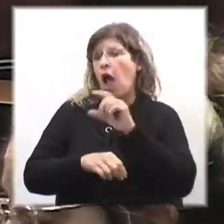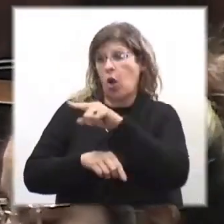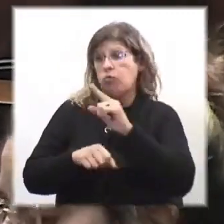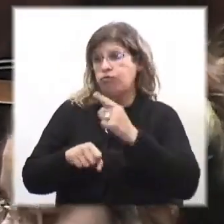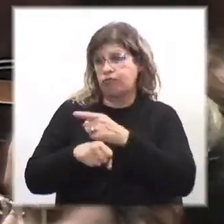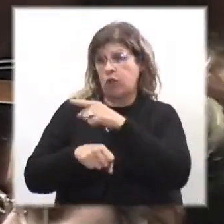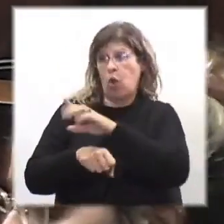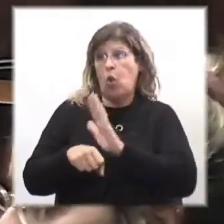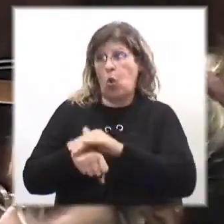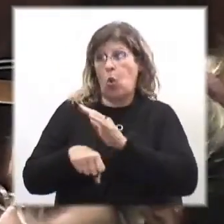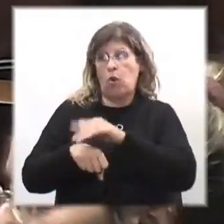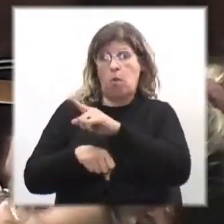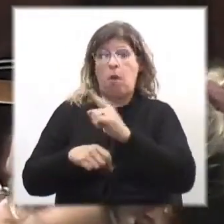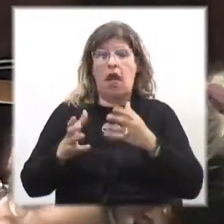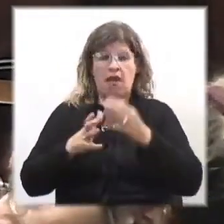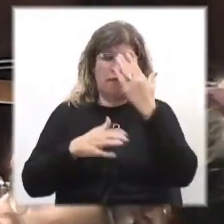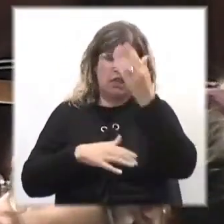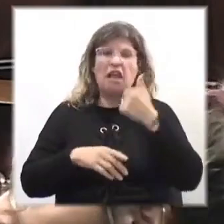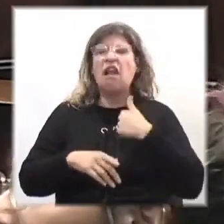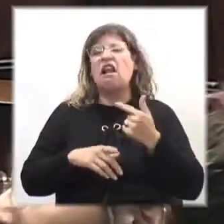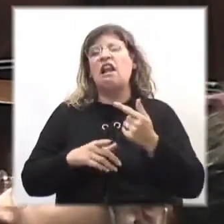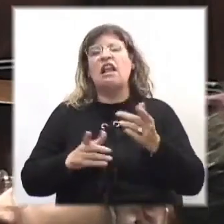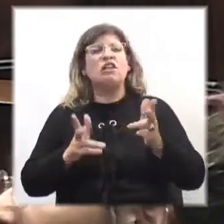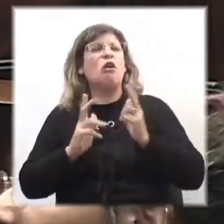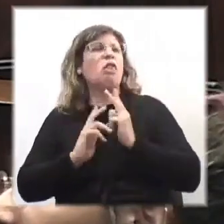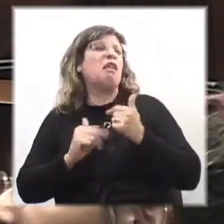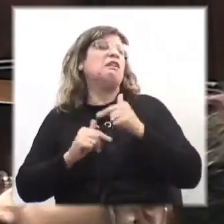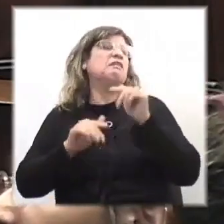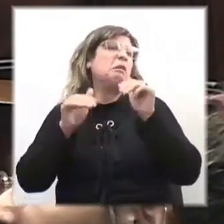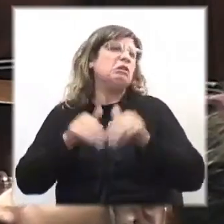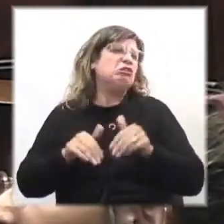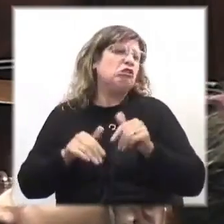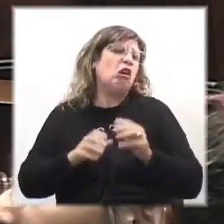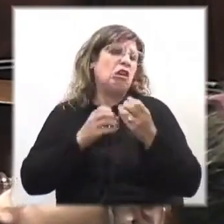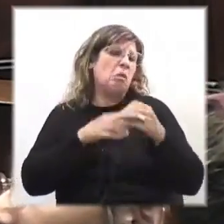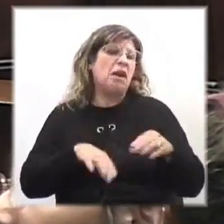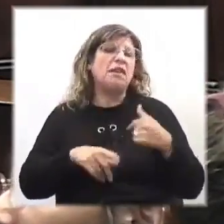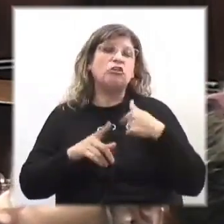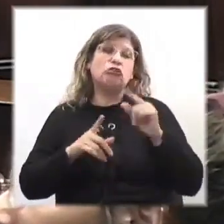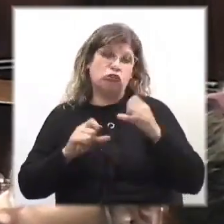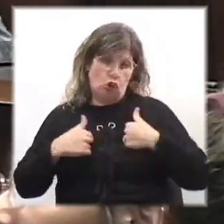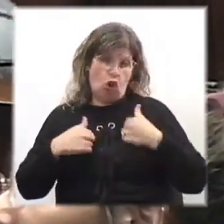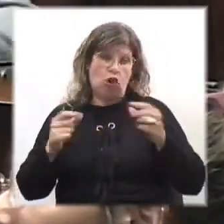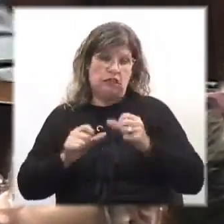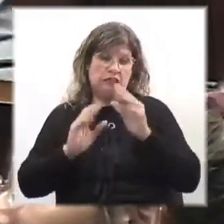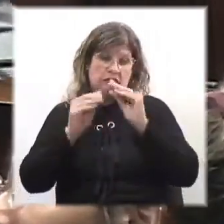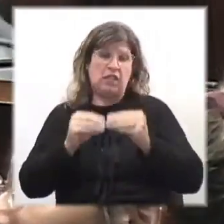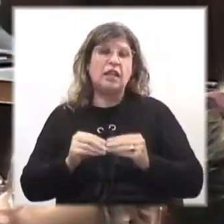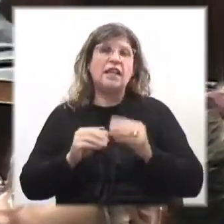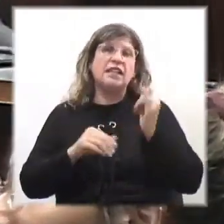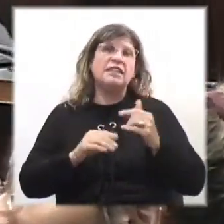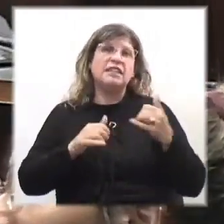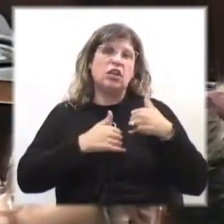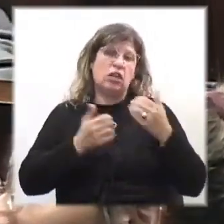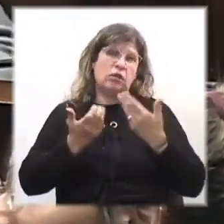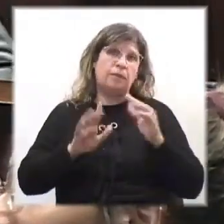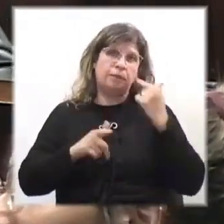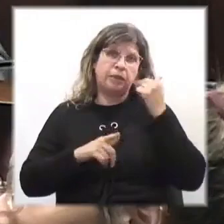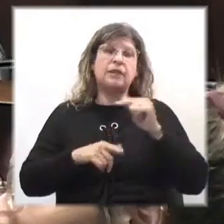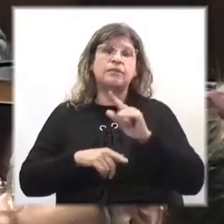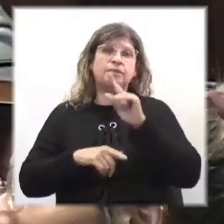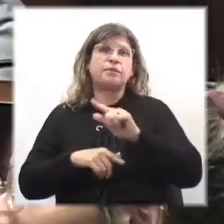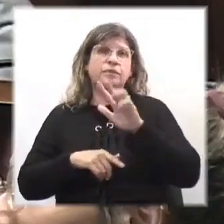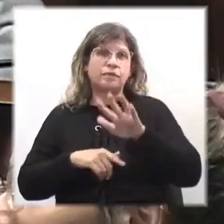y nos hablan de millones de pérdida de millones mire presidente yo hice la cuenta si Cabildo abierto no hubiese metido